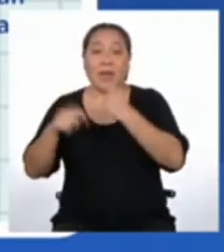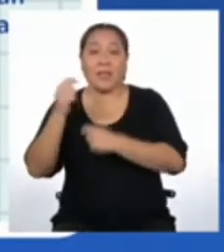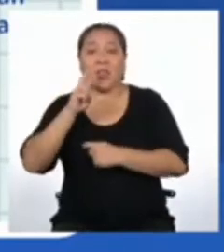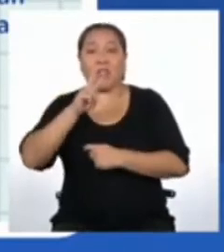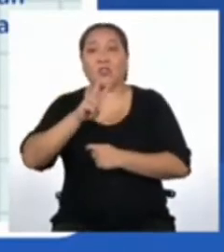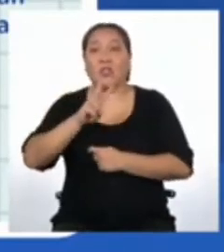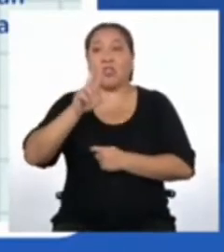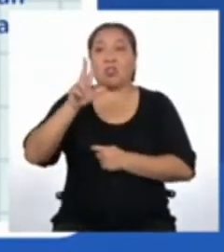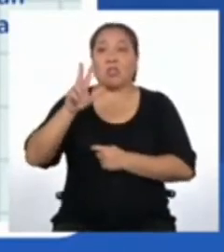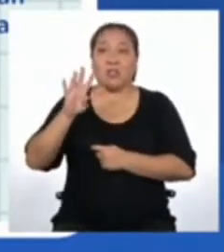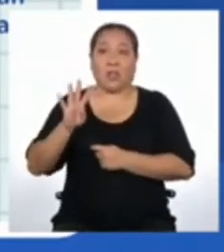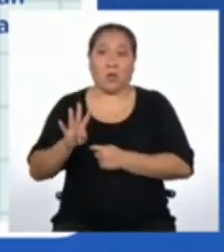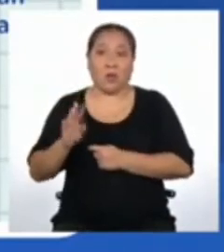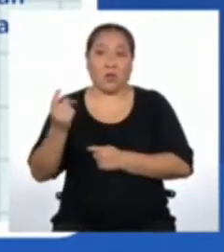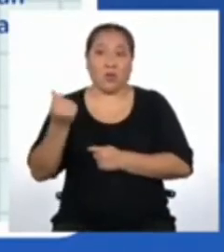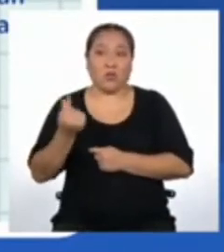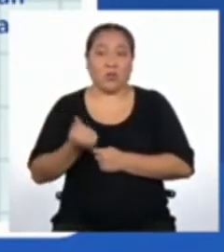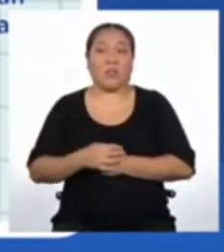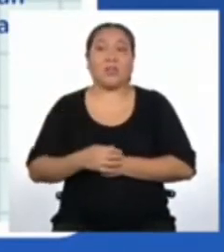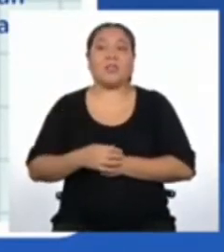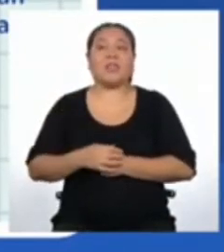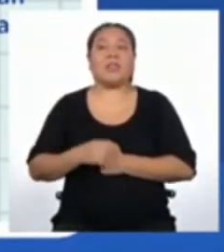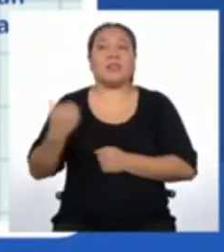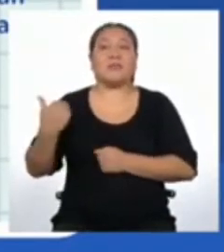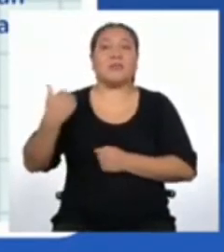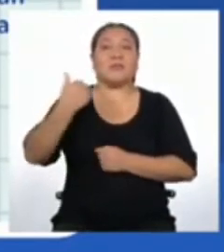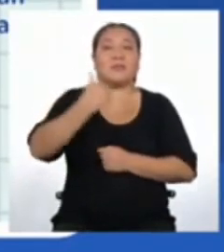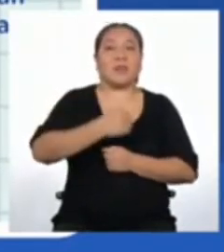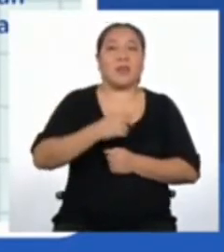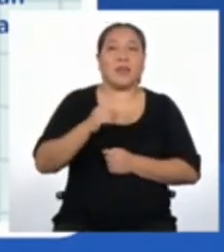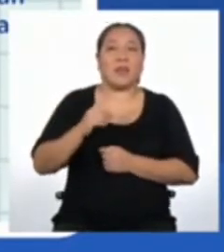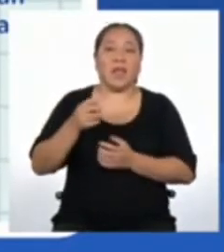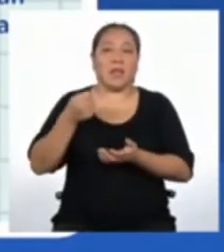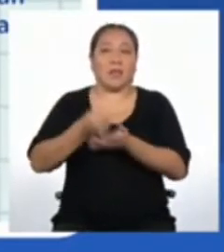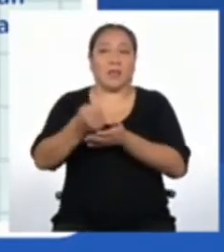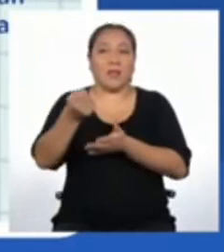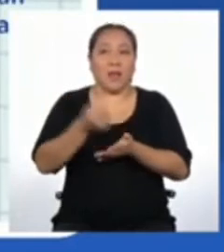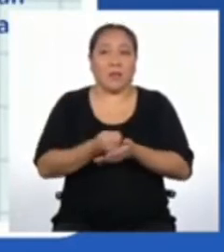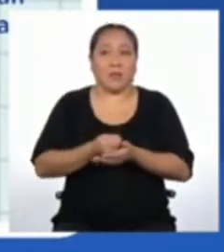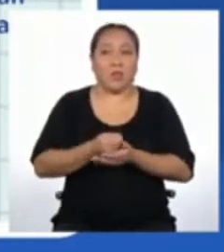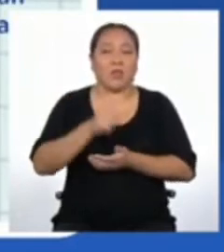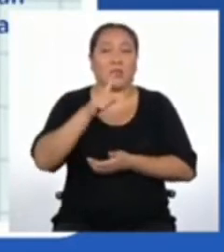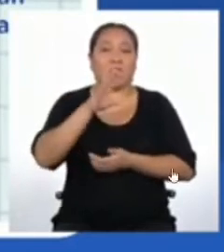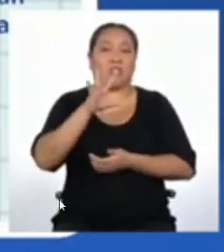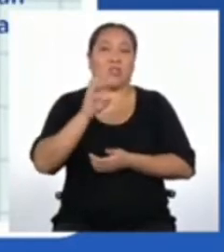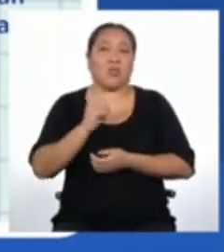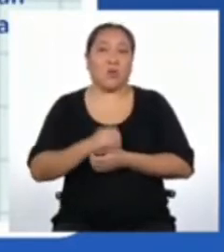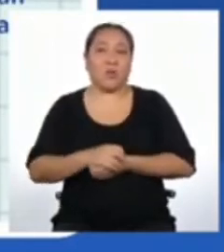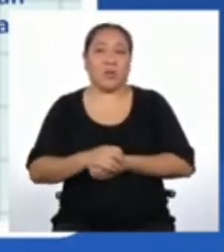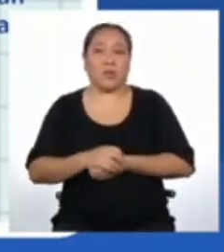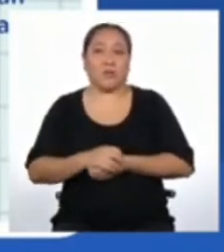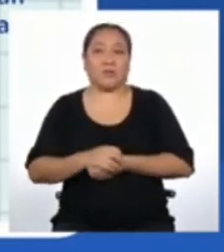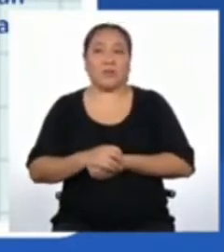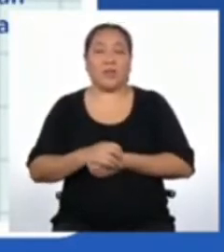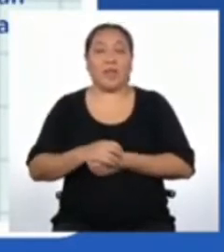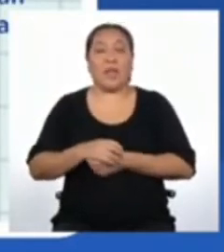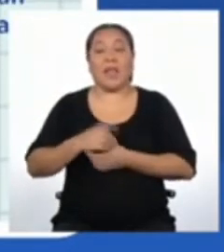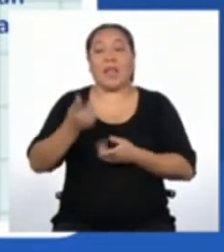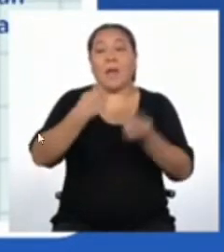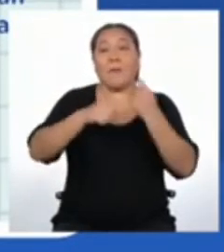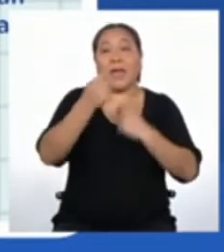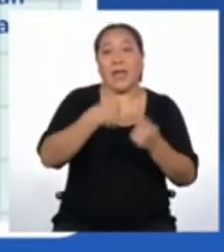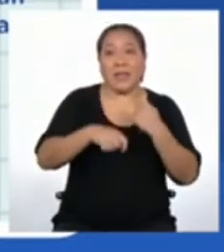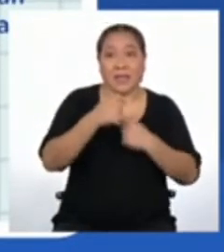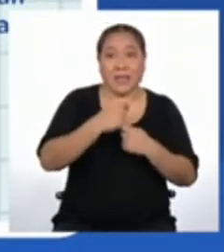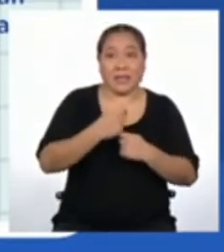224 soles y el primer término de sus costos es 150 soles. Considerando que sus ventas incrementan 6 soles y sus